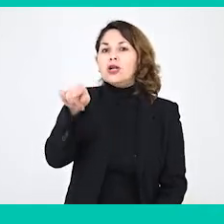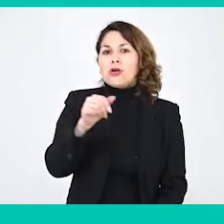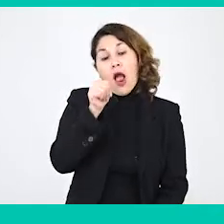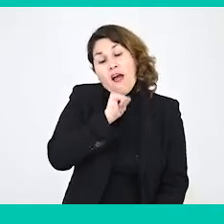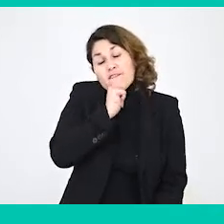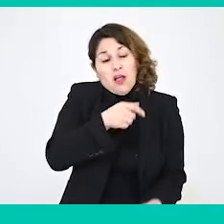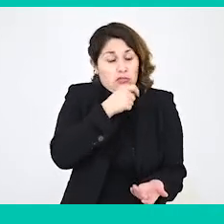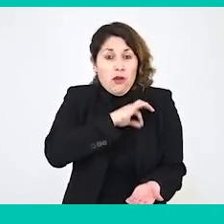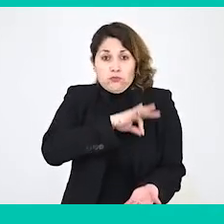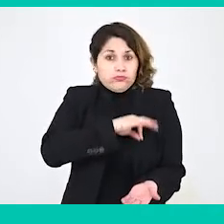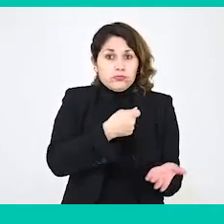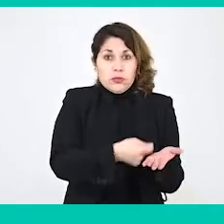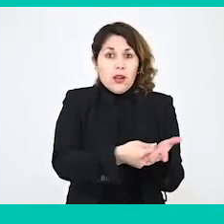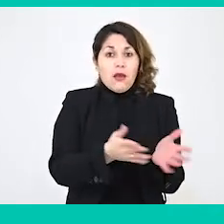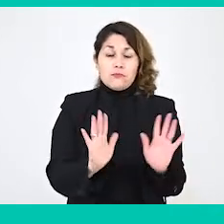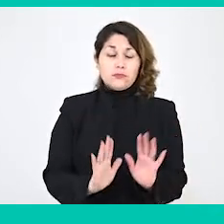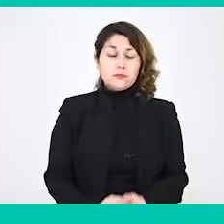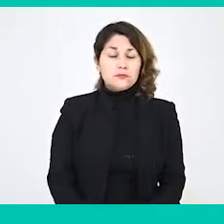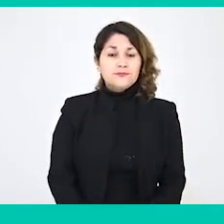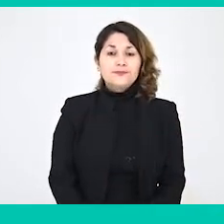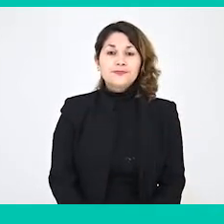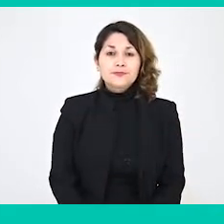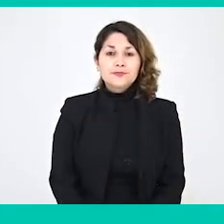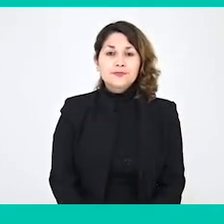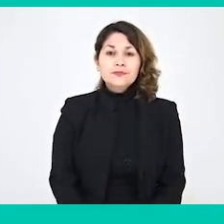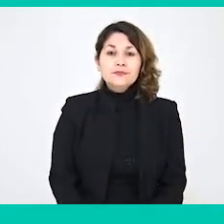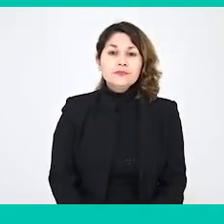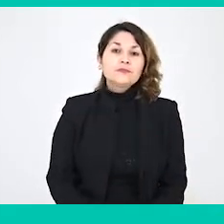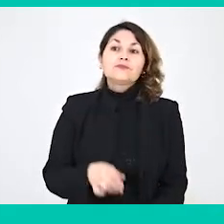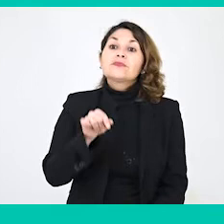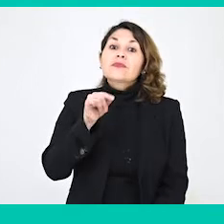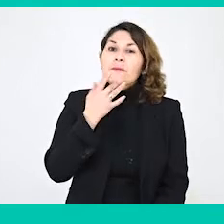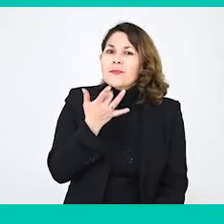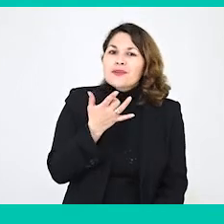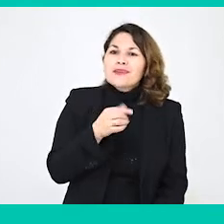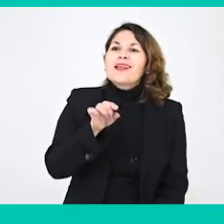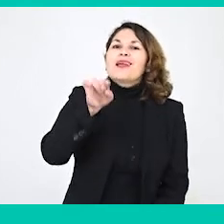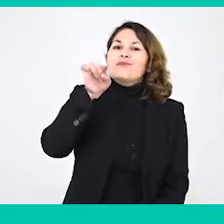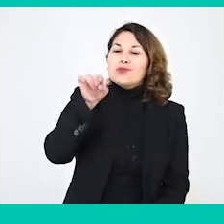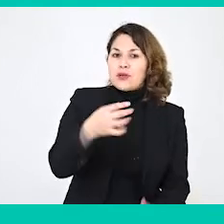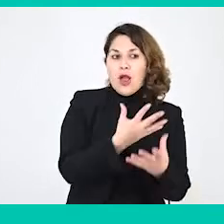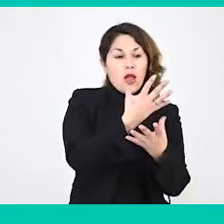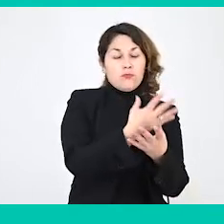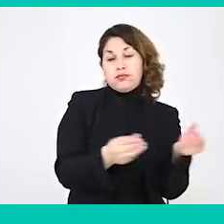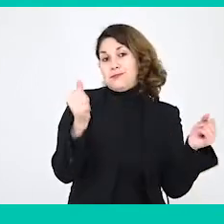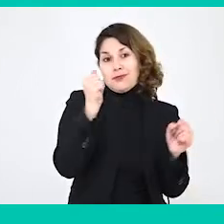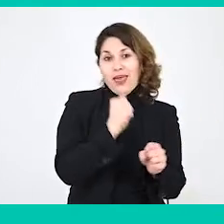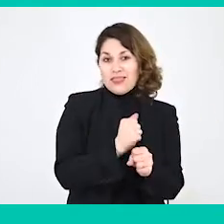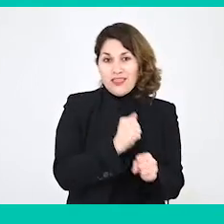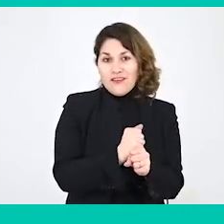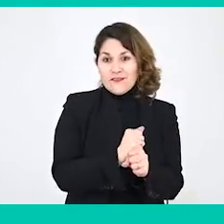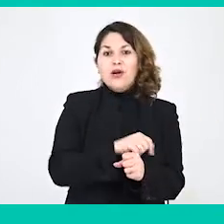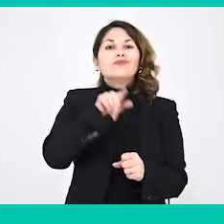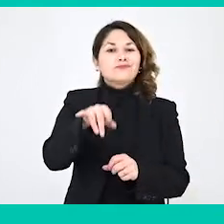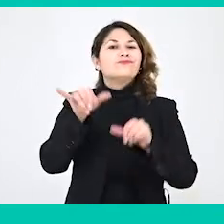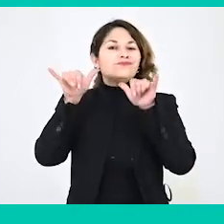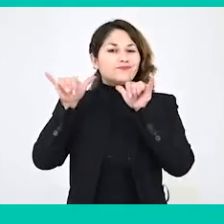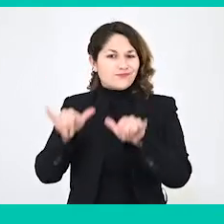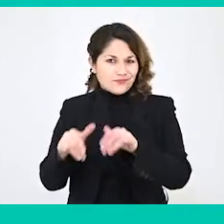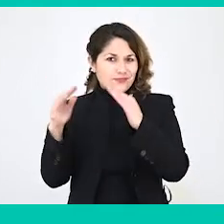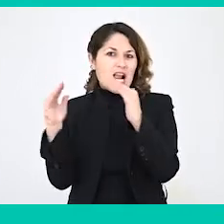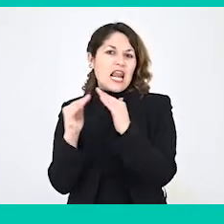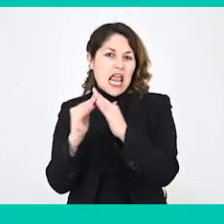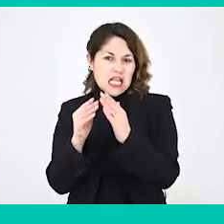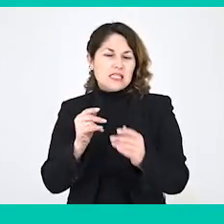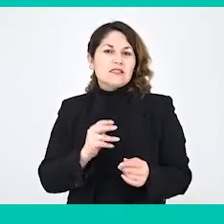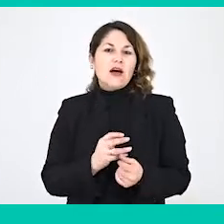de cotizaciones en el sistema de pensiones, producto de la salida del mercado laboral en pos de la crianza de los hijos